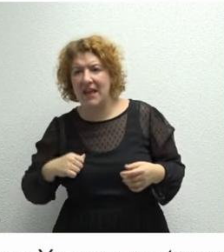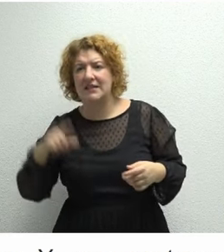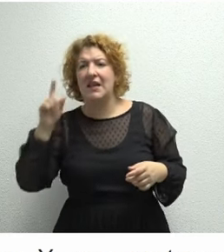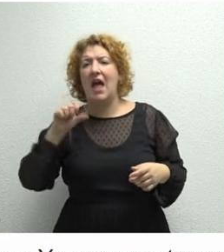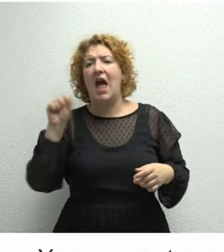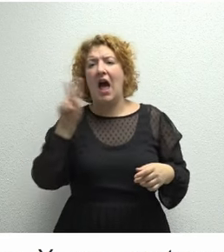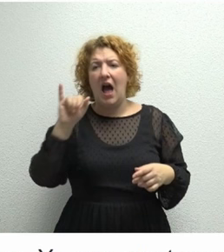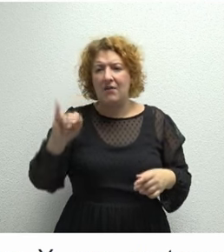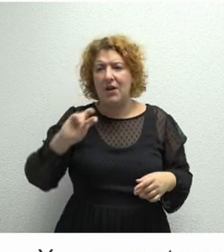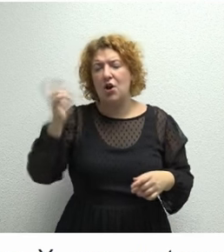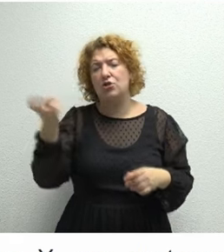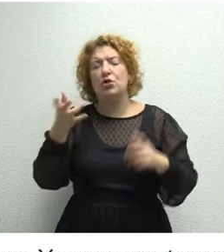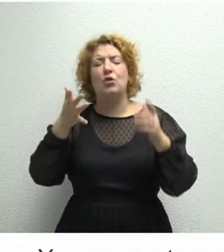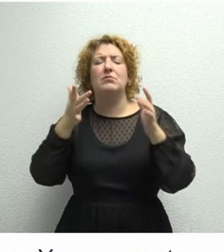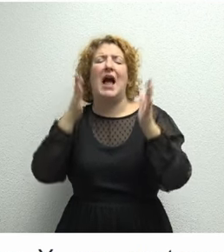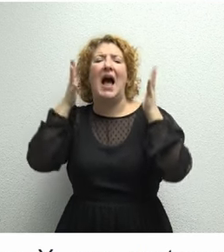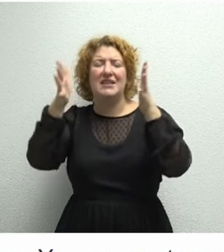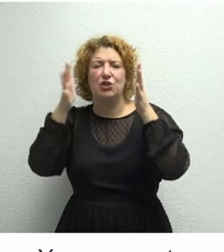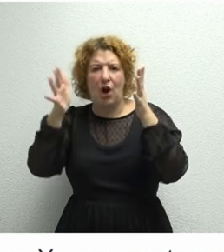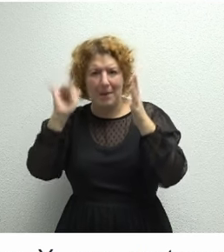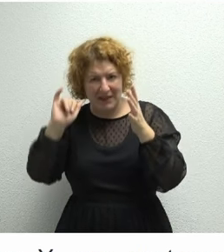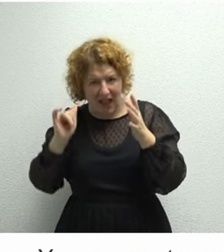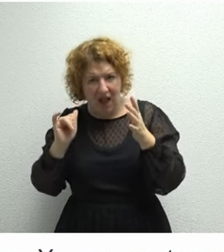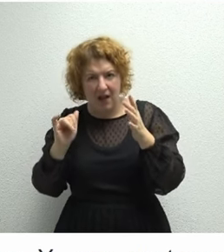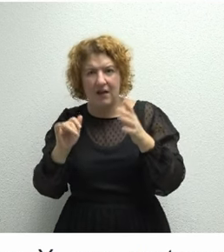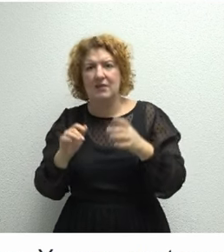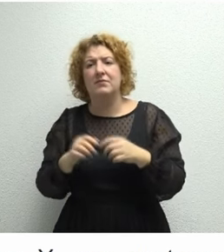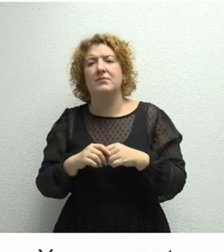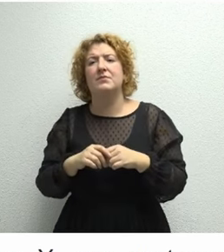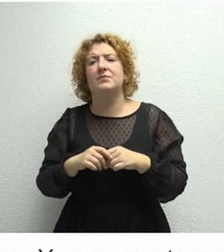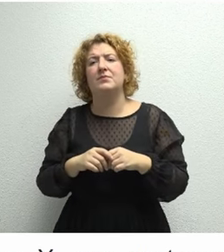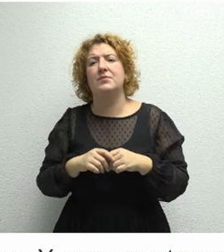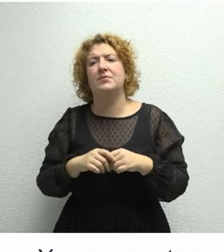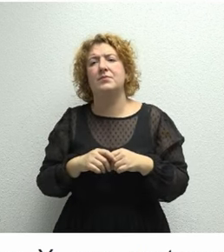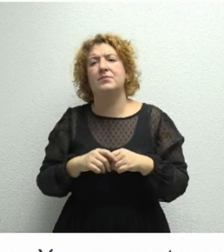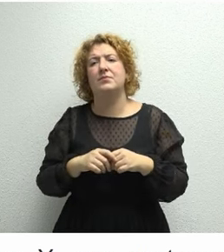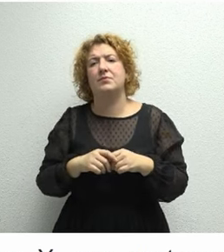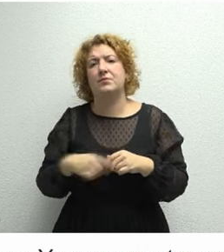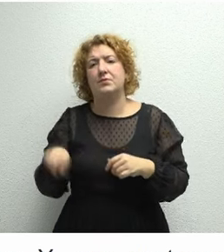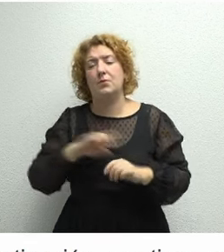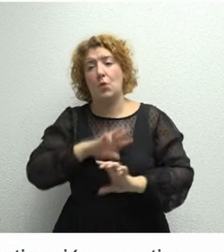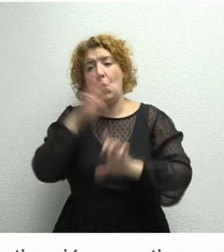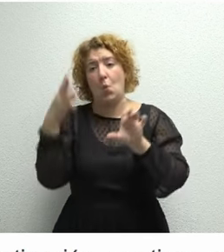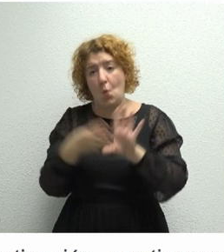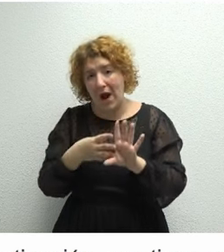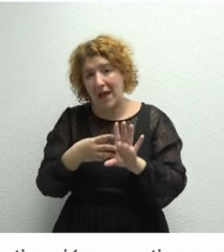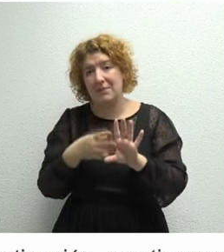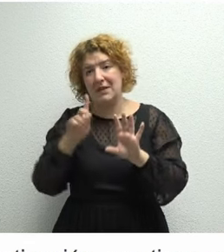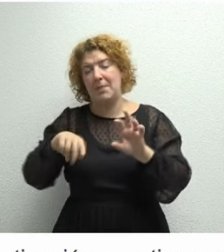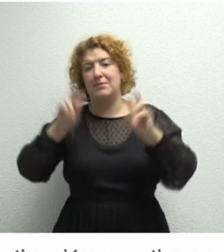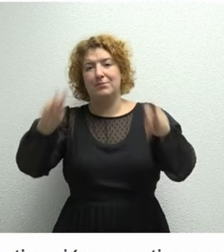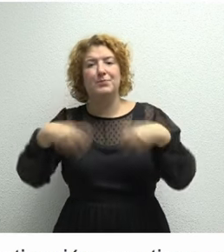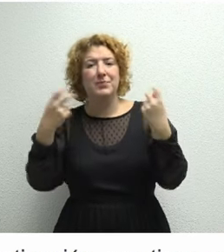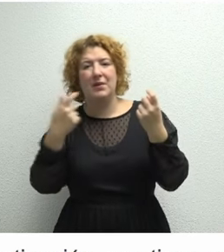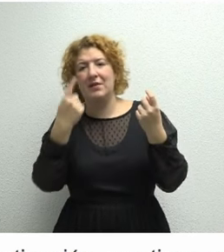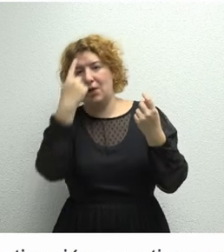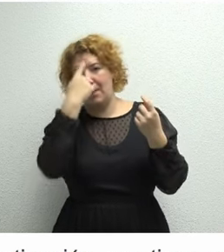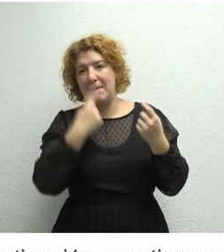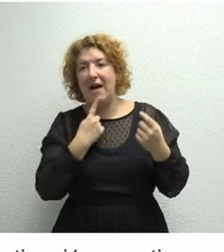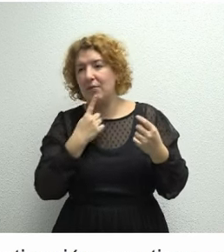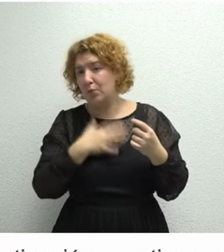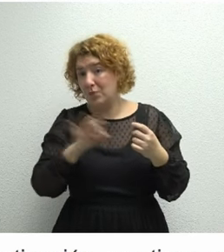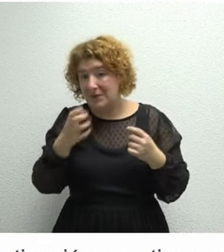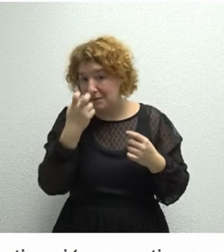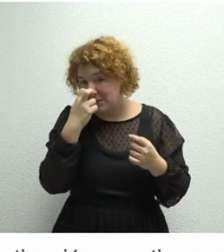asesoramiento que también lo hemos tenido en alguna de nuestros recursos y luego también nuestra imagen corporativa no que si pueden entrar